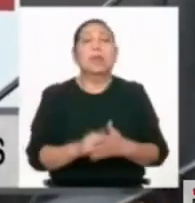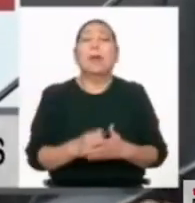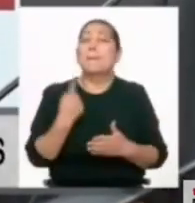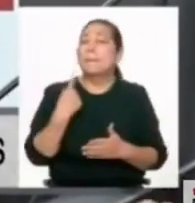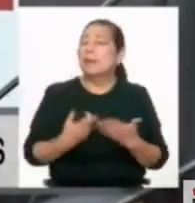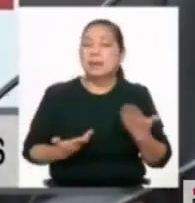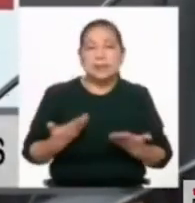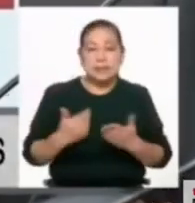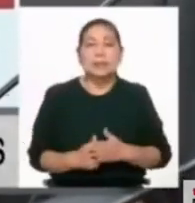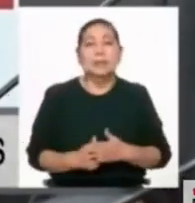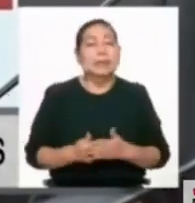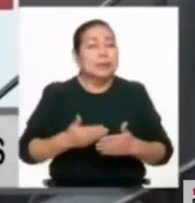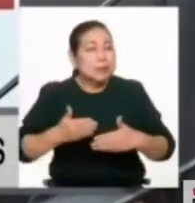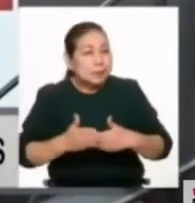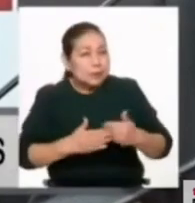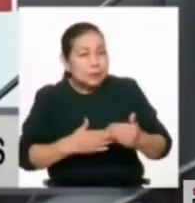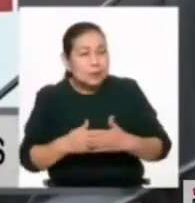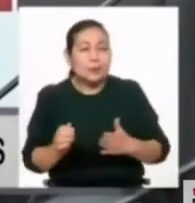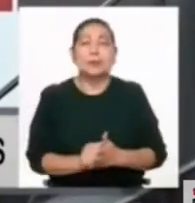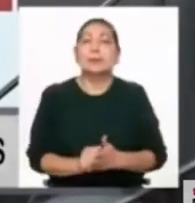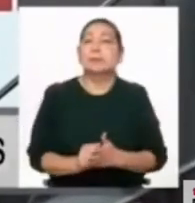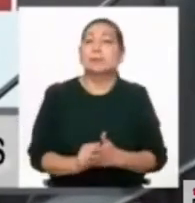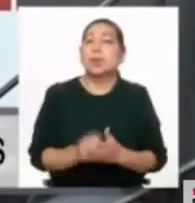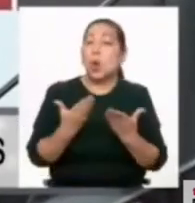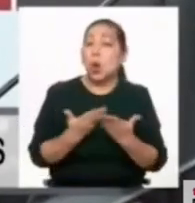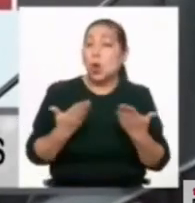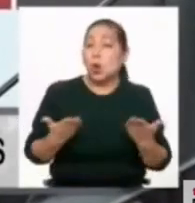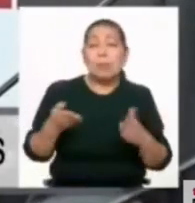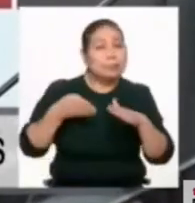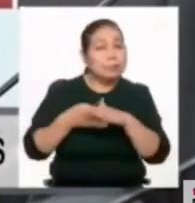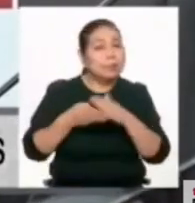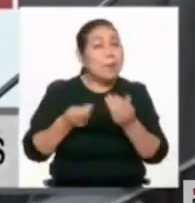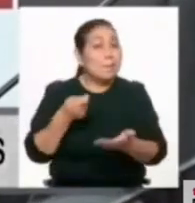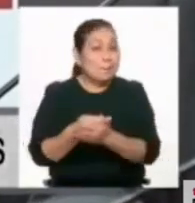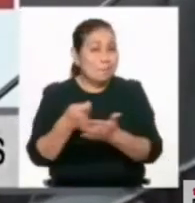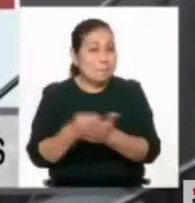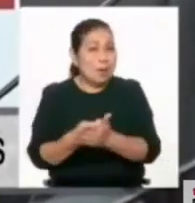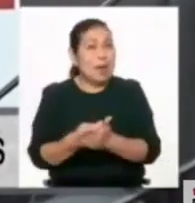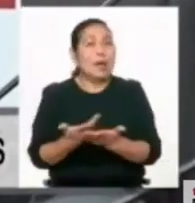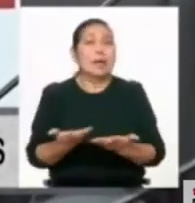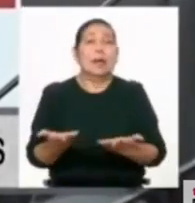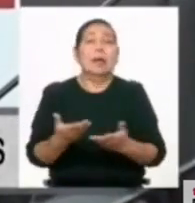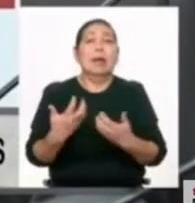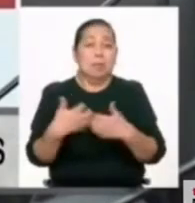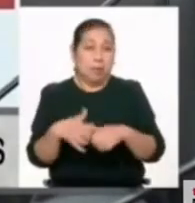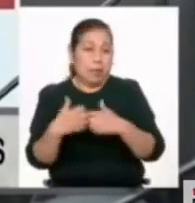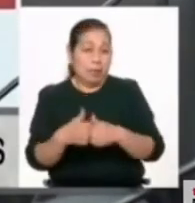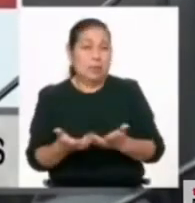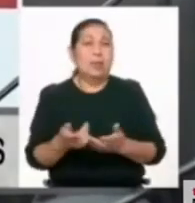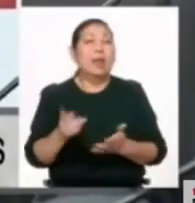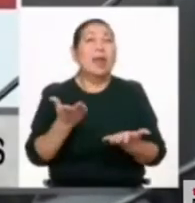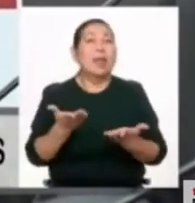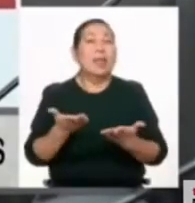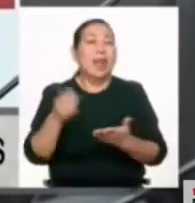está destinado justamente a flexibilizar las condiciones de acceso a financiamiento por parte de los microempresarios